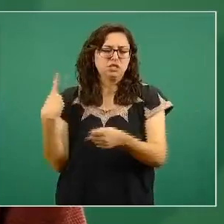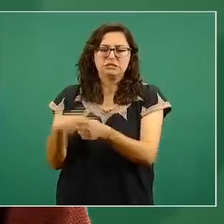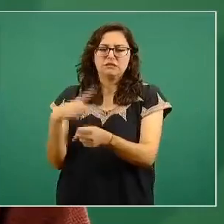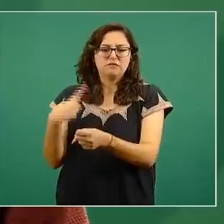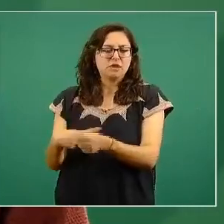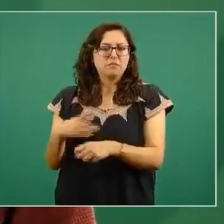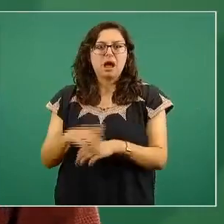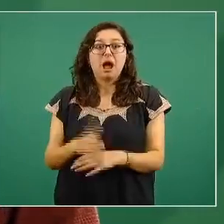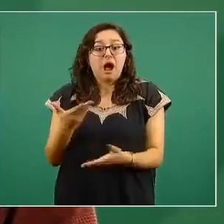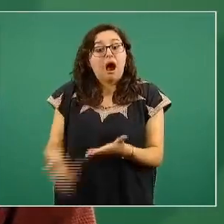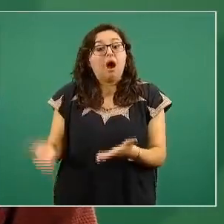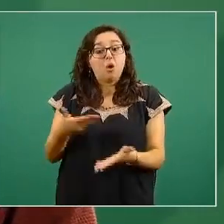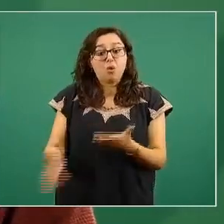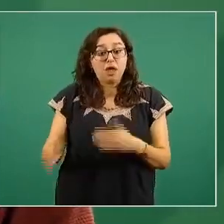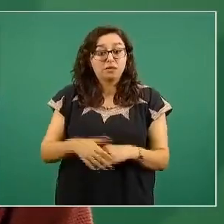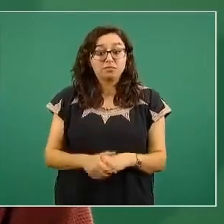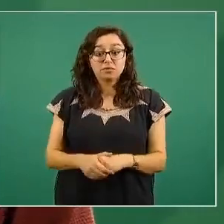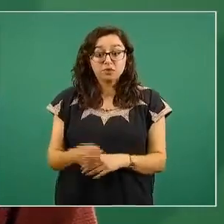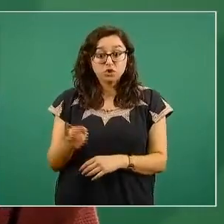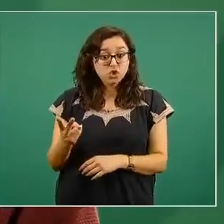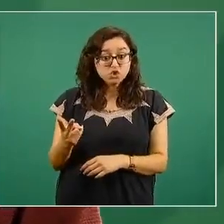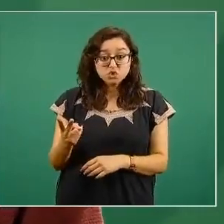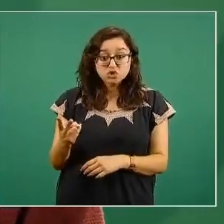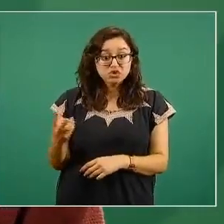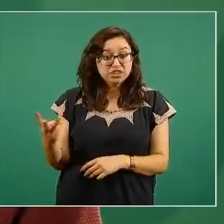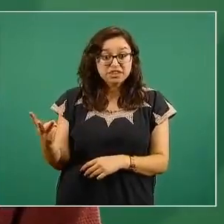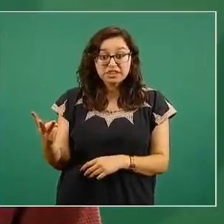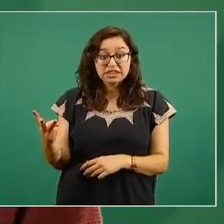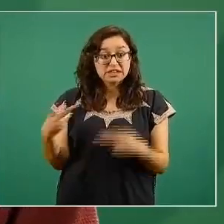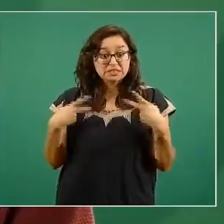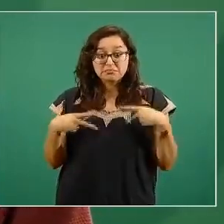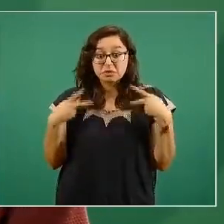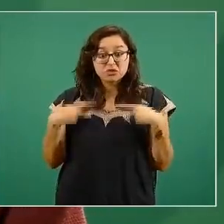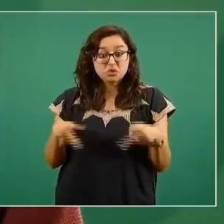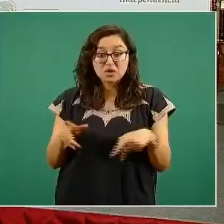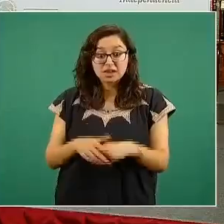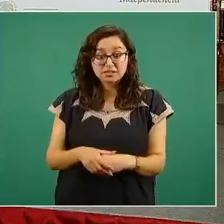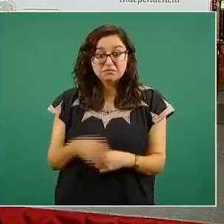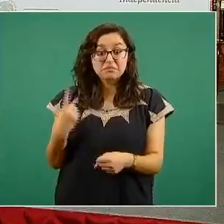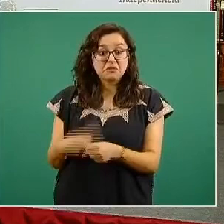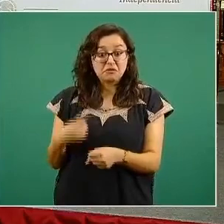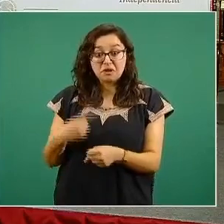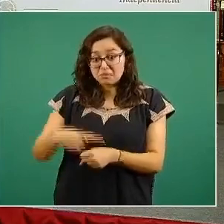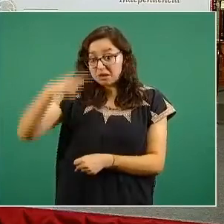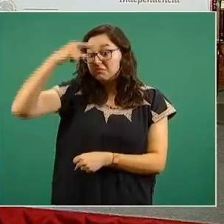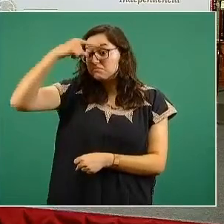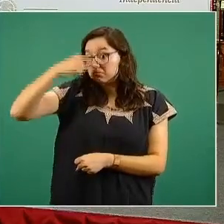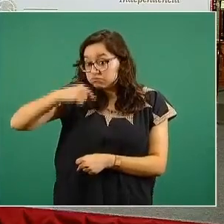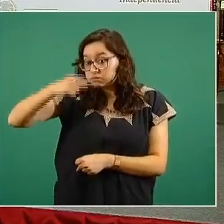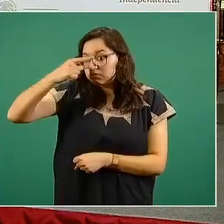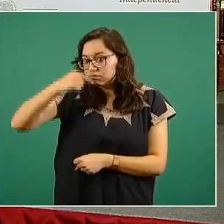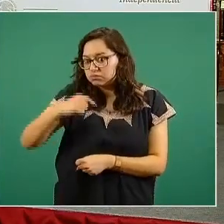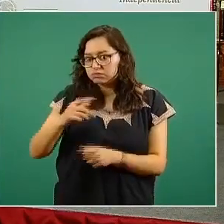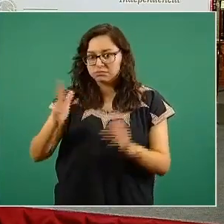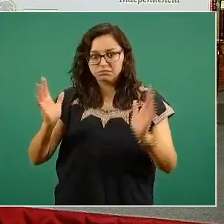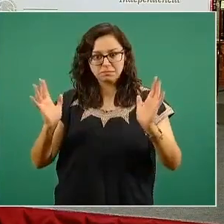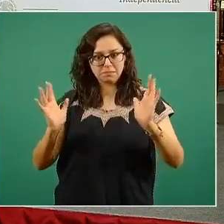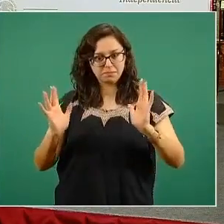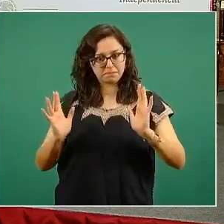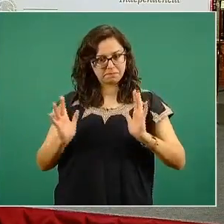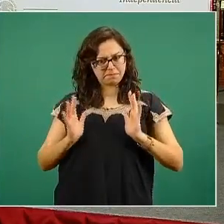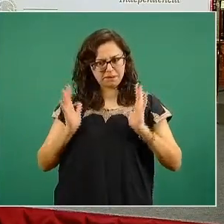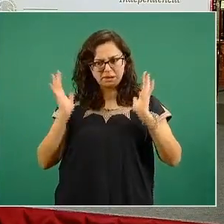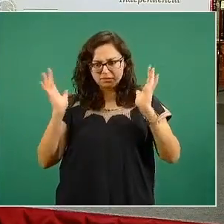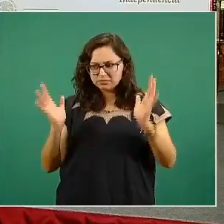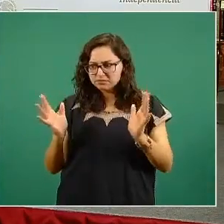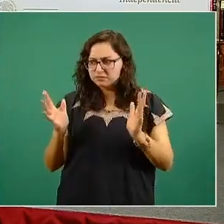Centinela. Hemos tenido 2 o 3, son registros puntuales que ha habido de influenza. Cuando esto lo detectamos a lo largo